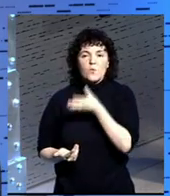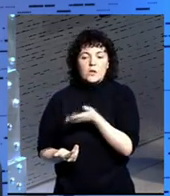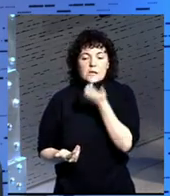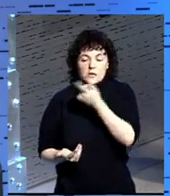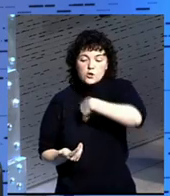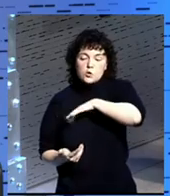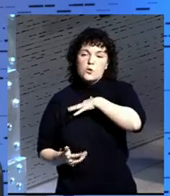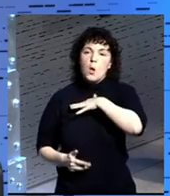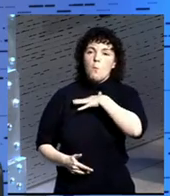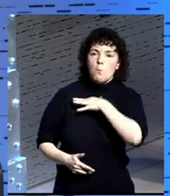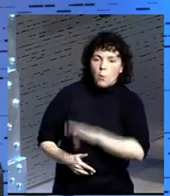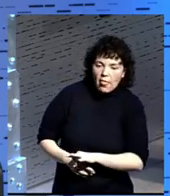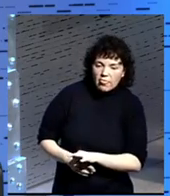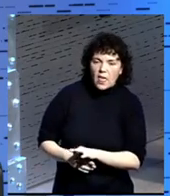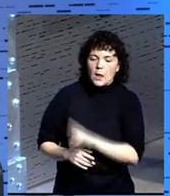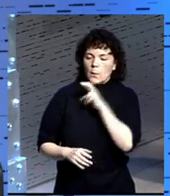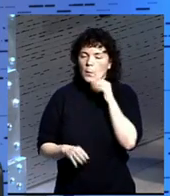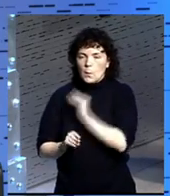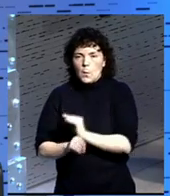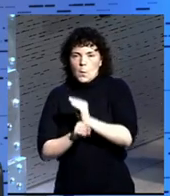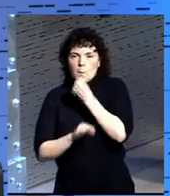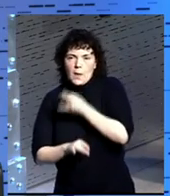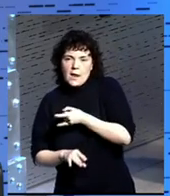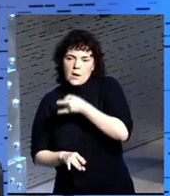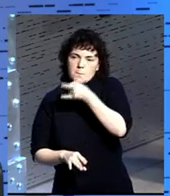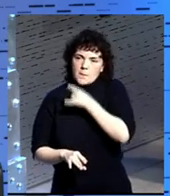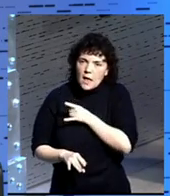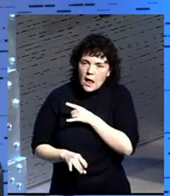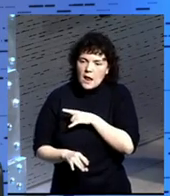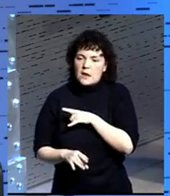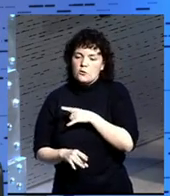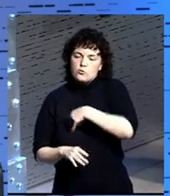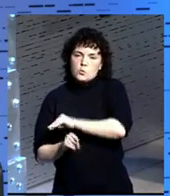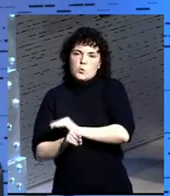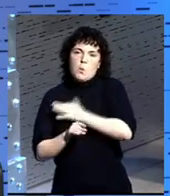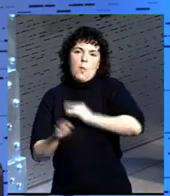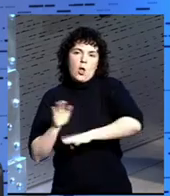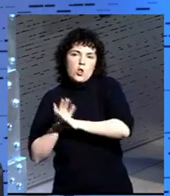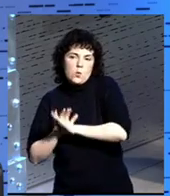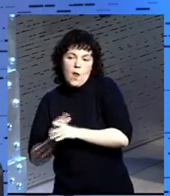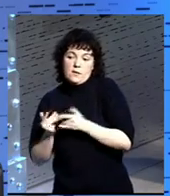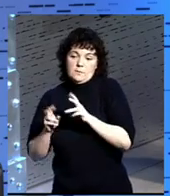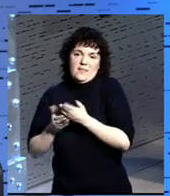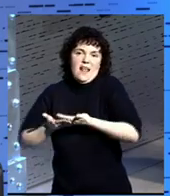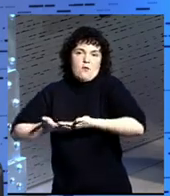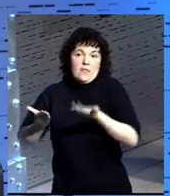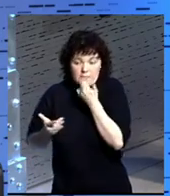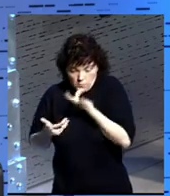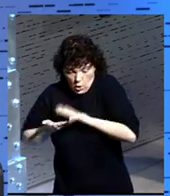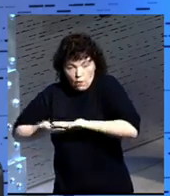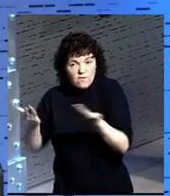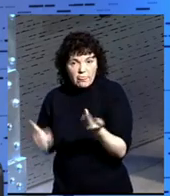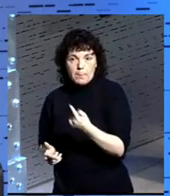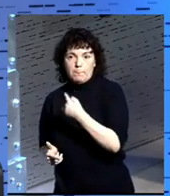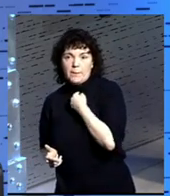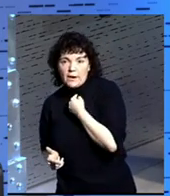o no capaces de seguir atesorando eso que es fundamental en la relación bancaria, que es la confianza. Si la perdemos, o si